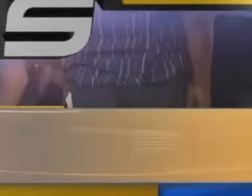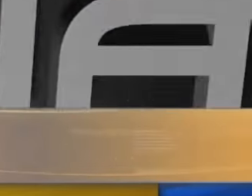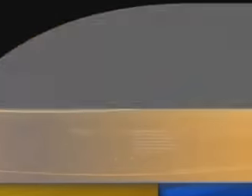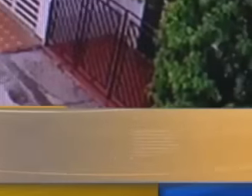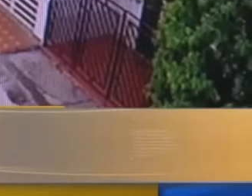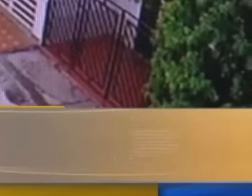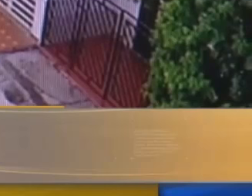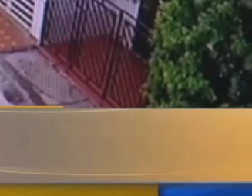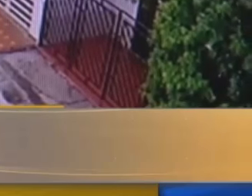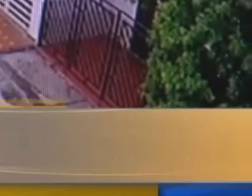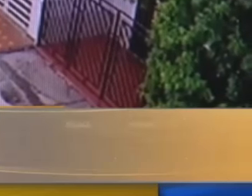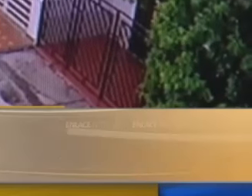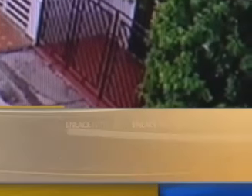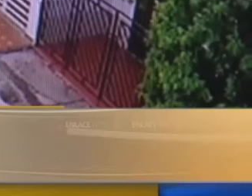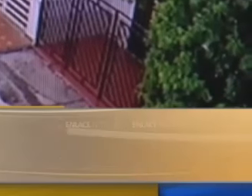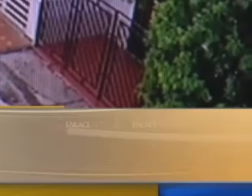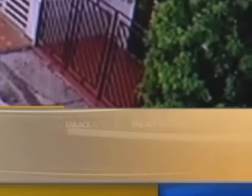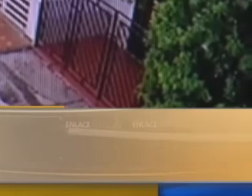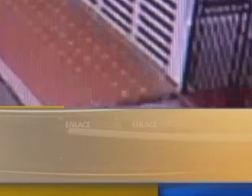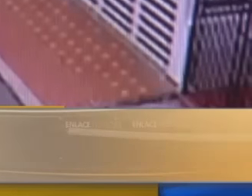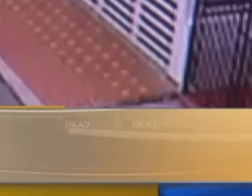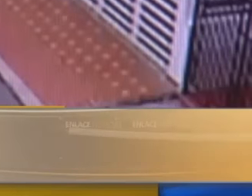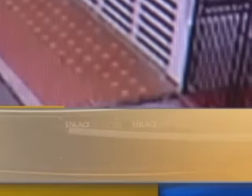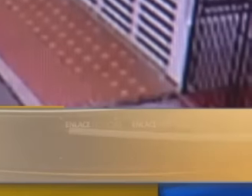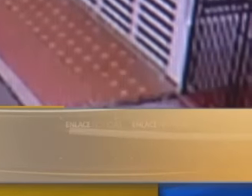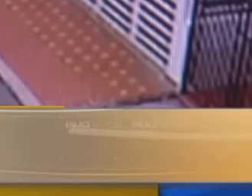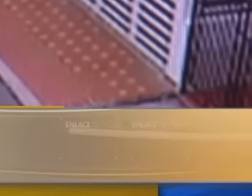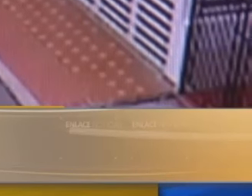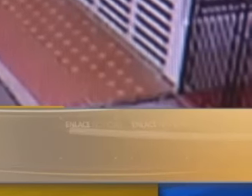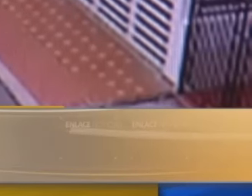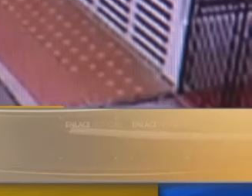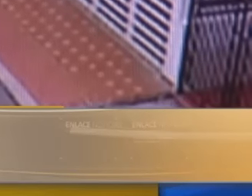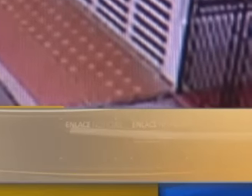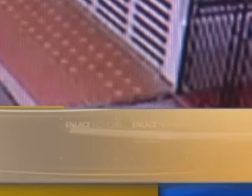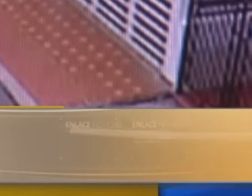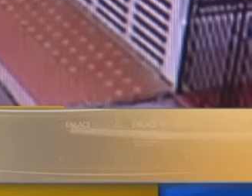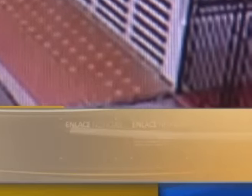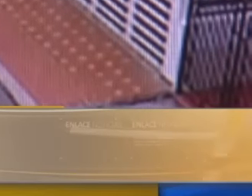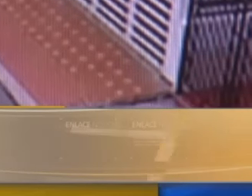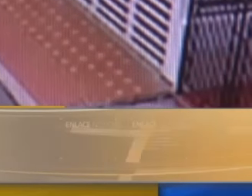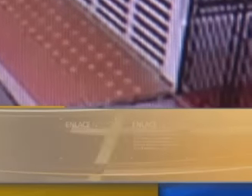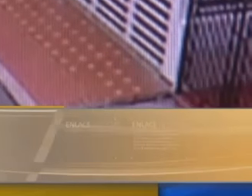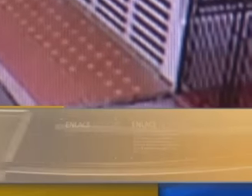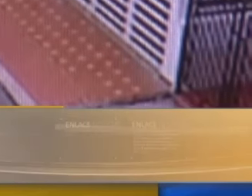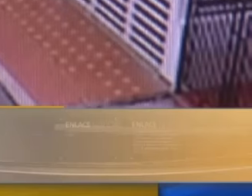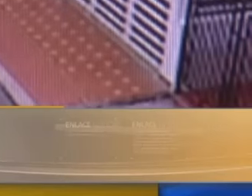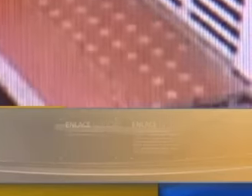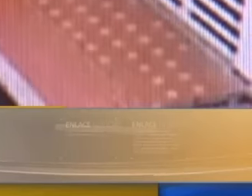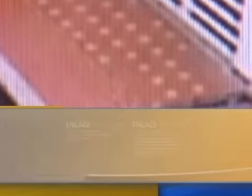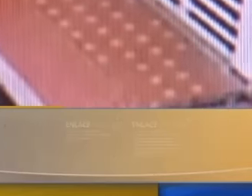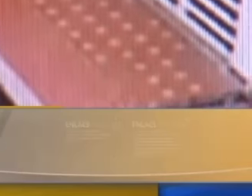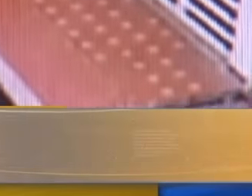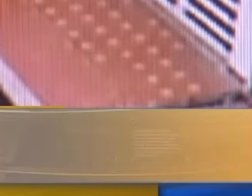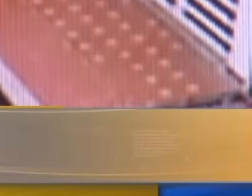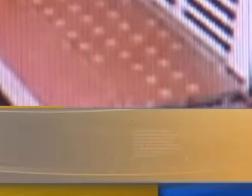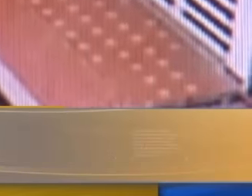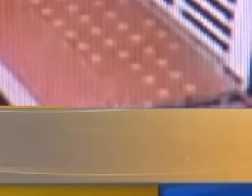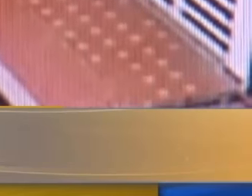lugar. En cámara de seguridad quedó grabado el momento en el que una motocicleta se incendia luego de que su dueño la emprendiera a golpes por no darle